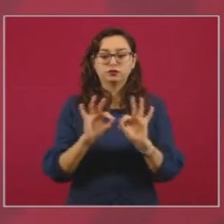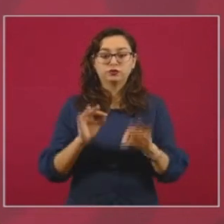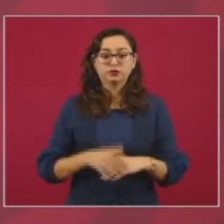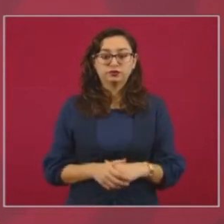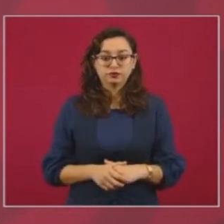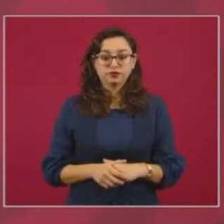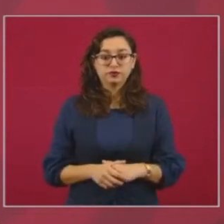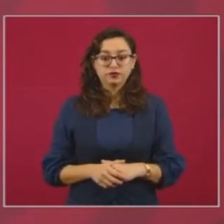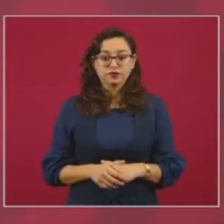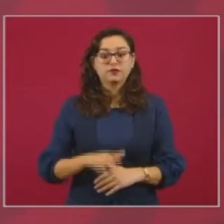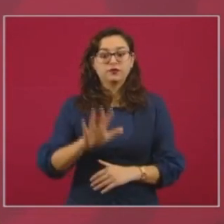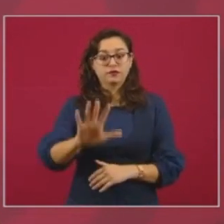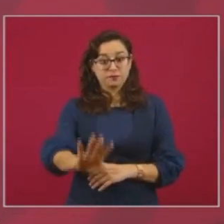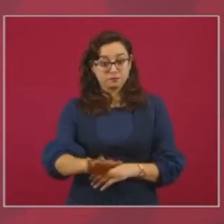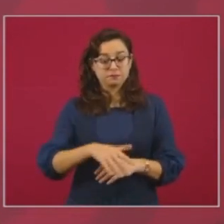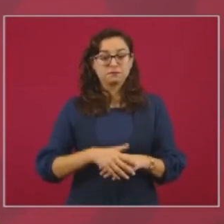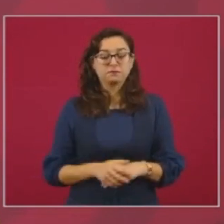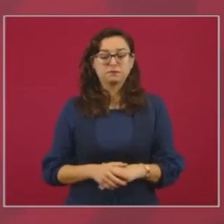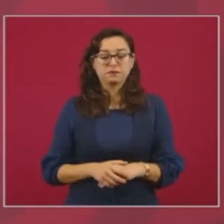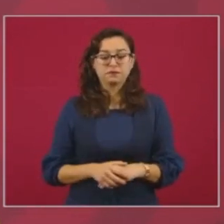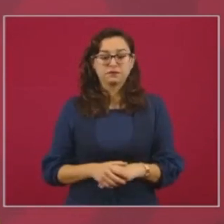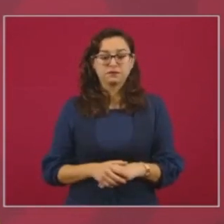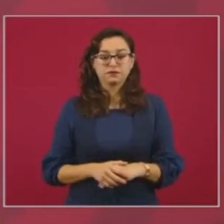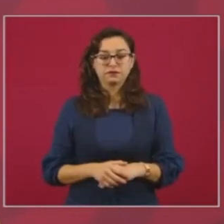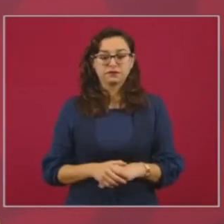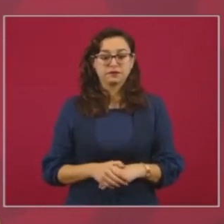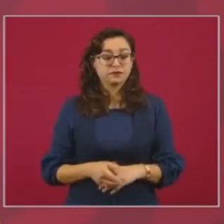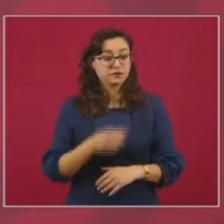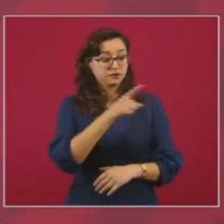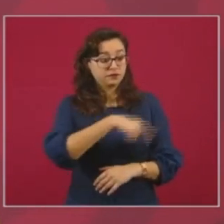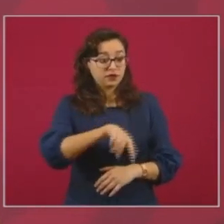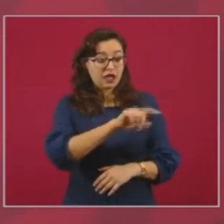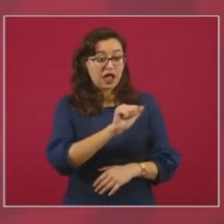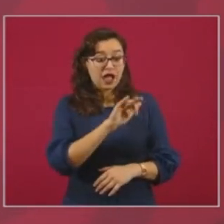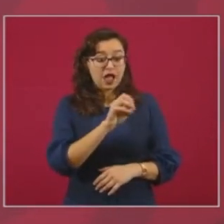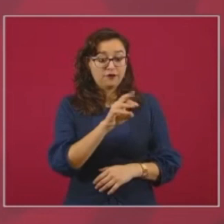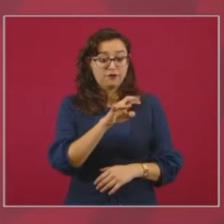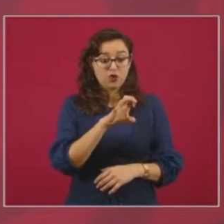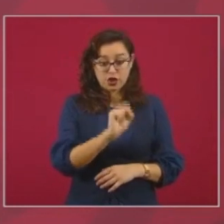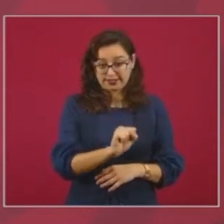Doy un dato: las comisiones que cobran las Afores